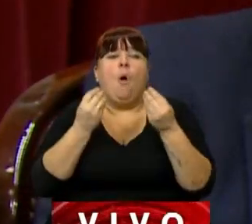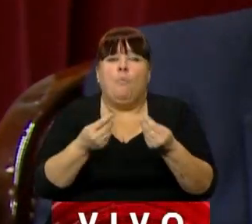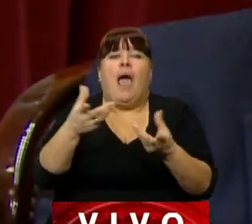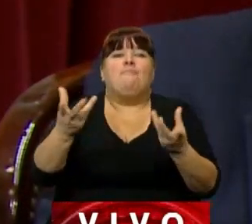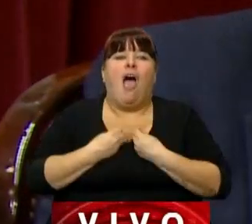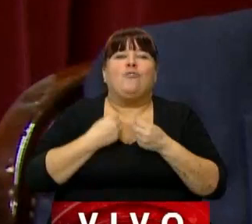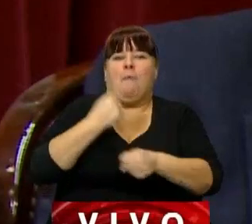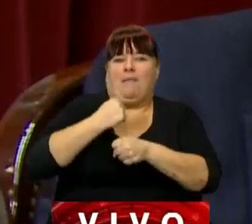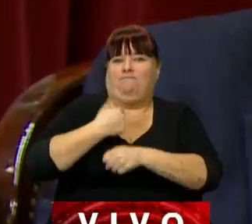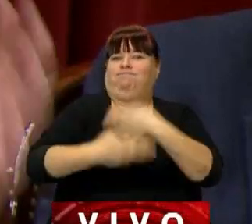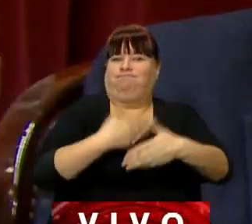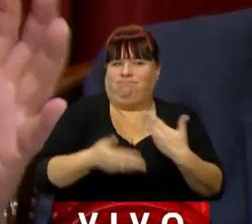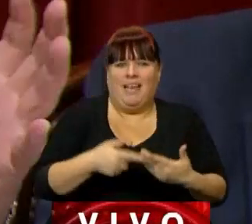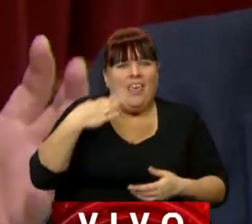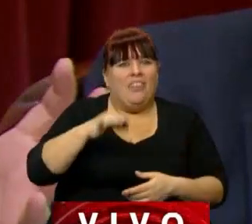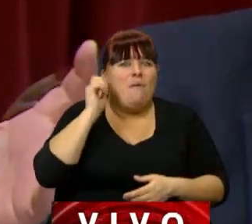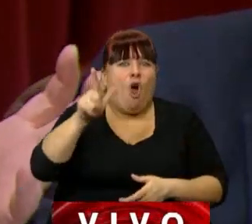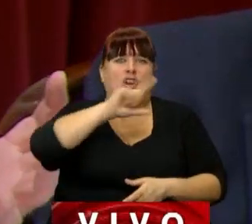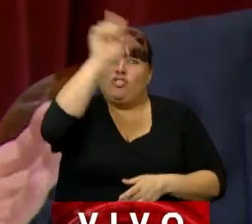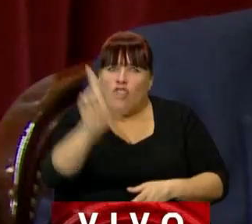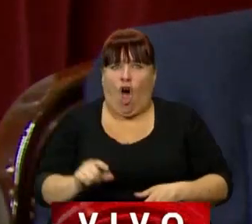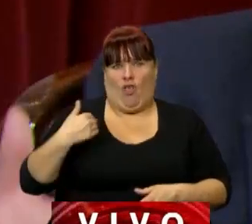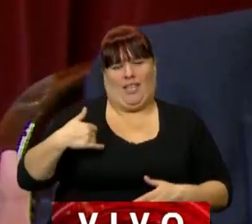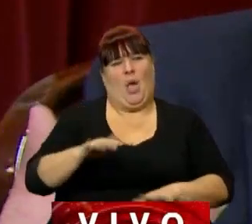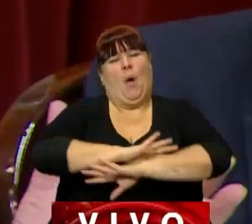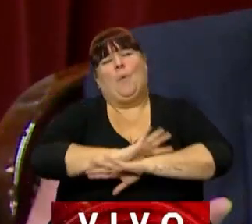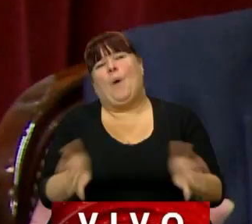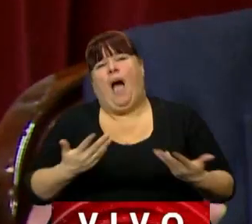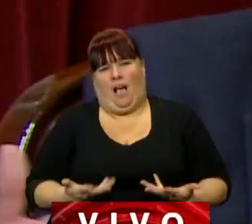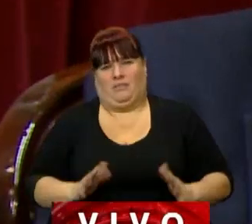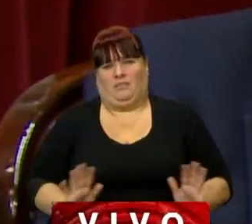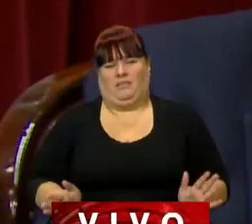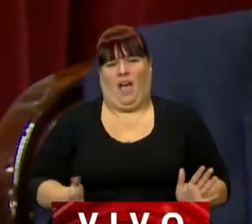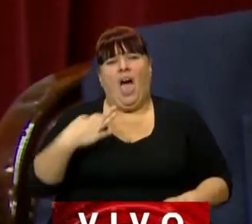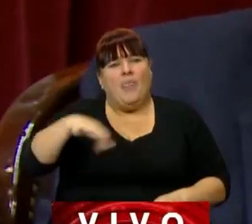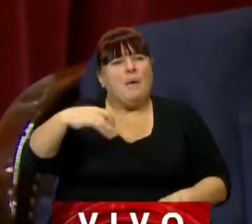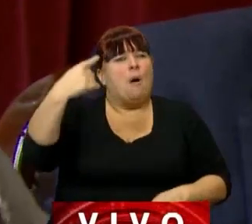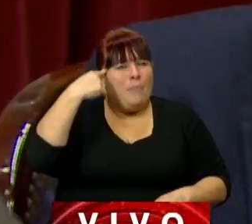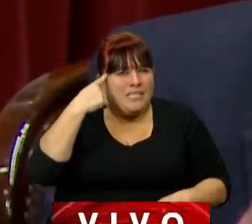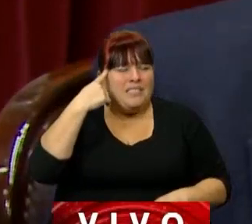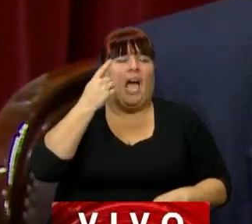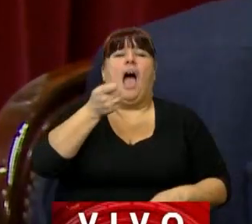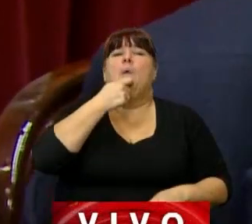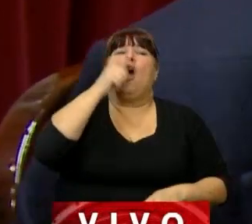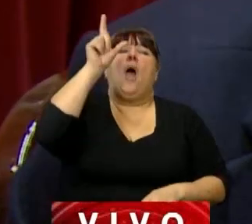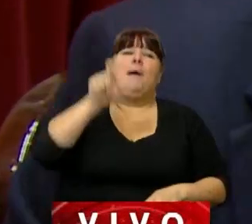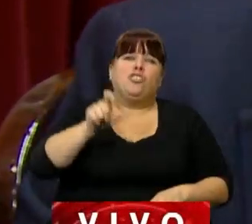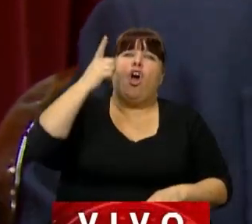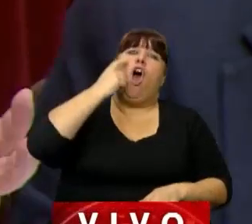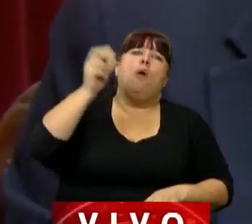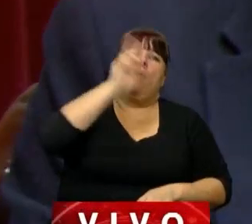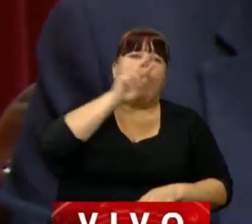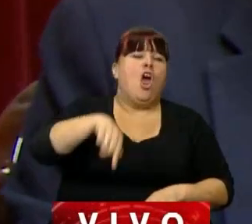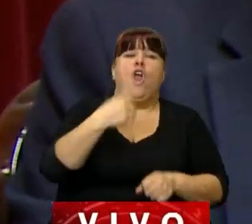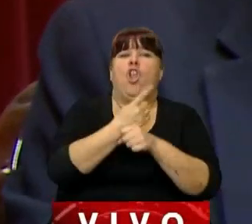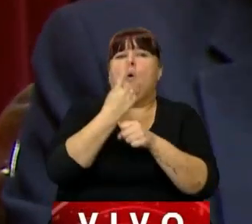eso nos ayuda a nuestro trabajo. ¿Qué es lo que tenemos que lograr en la Argentina? Dejemos de joder. Pensemos en aquellos hombres y mujeres que